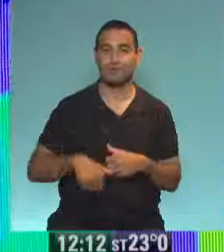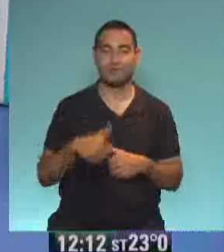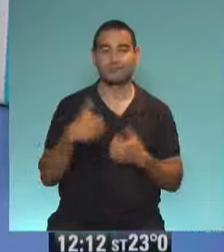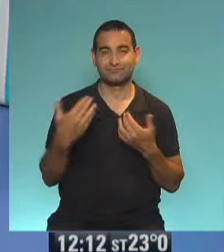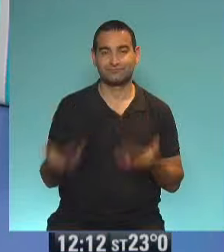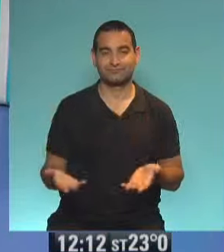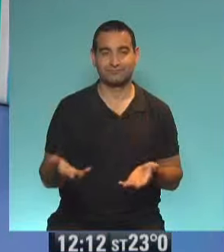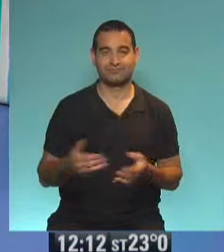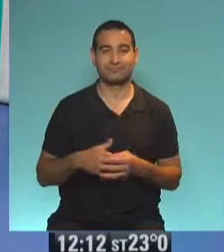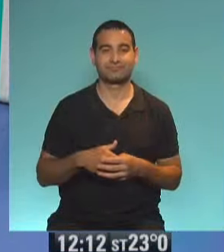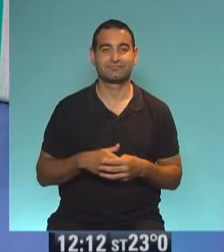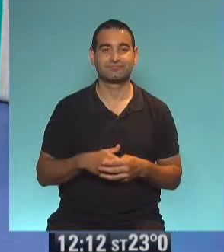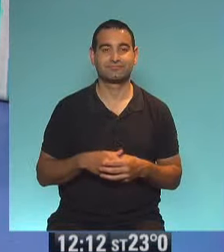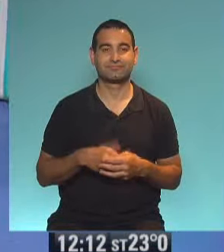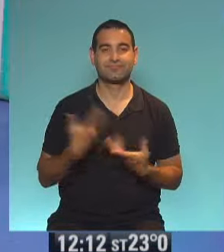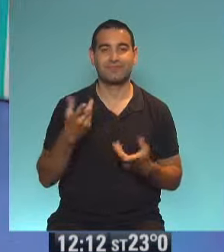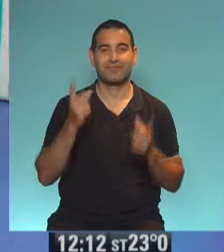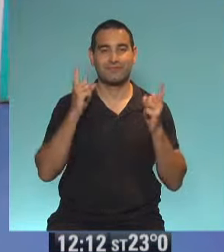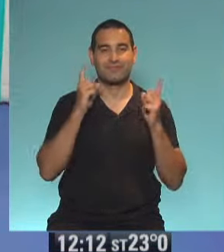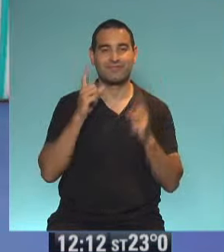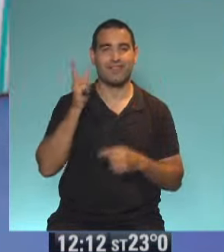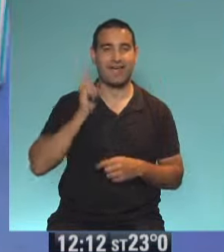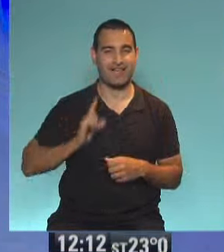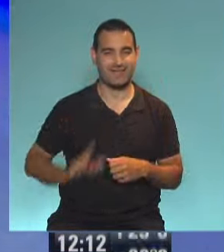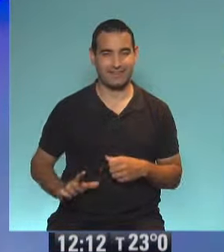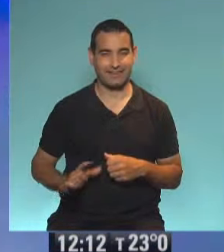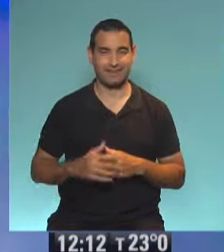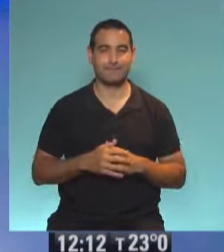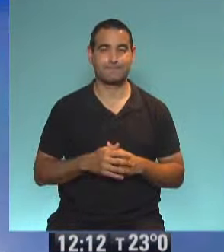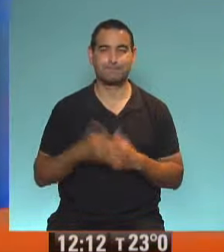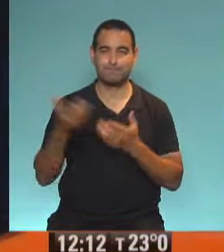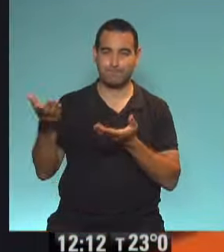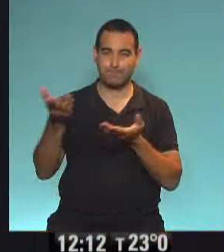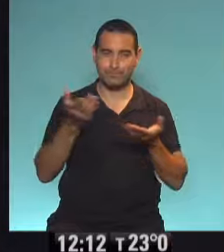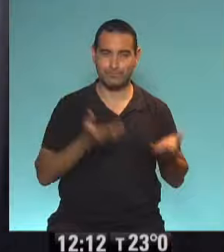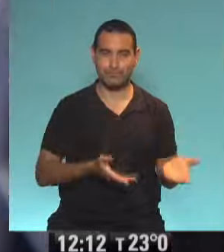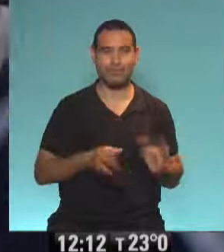ella, ella, nuestra maestra Lara.